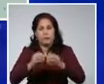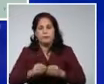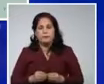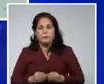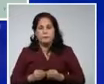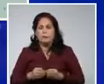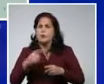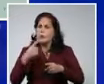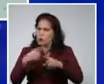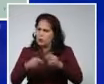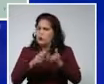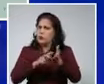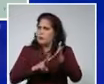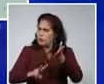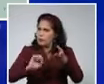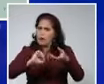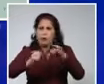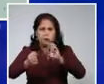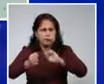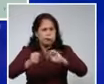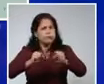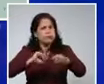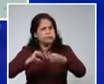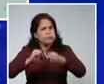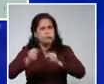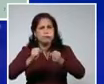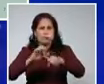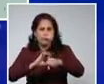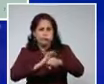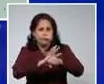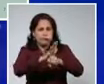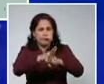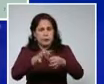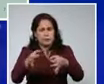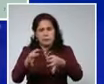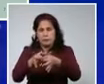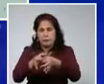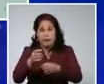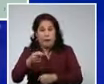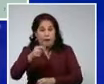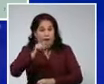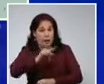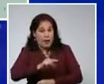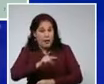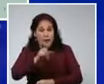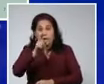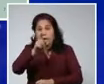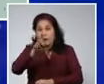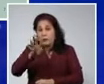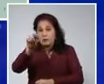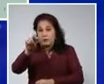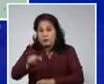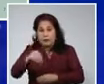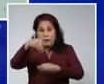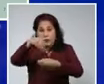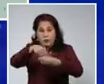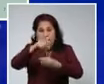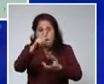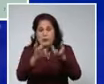otra provincia que también ha venido teniendo un control de la enfermedad, aunque ayer con los 14 casos autóctonos que